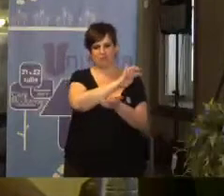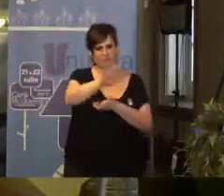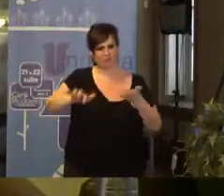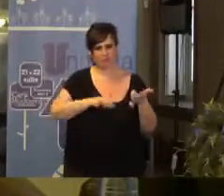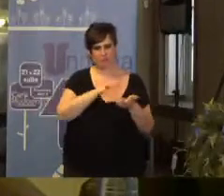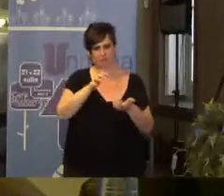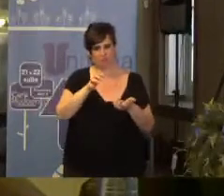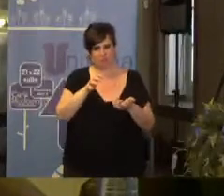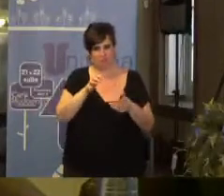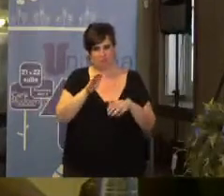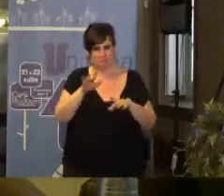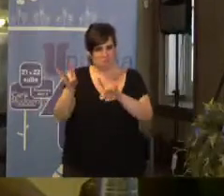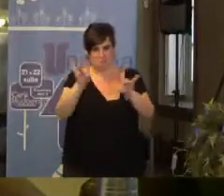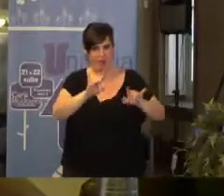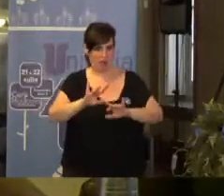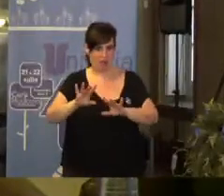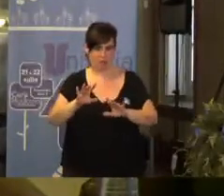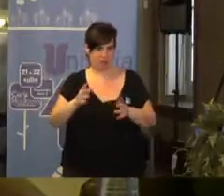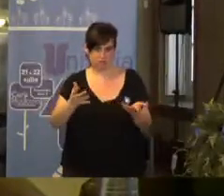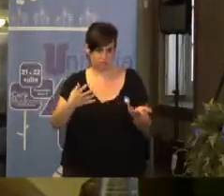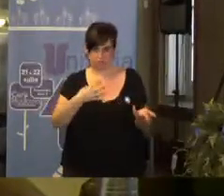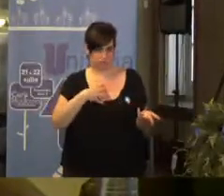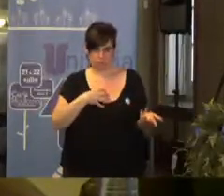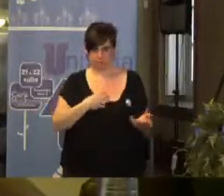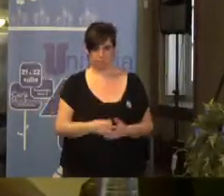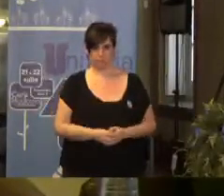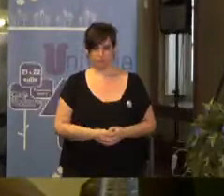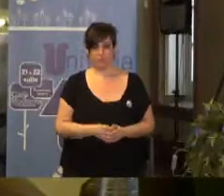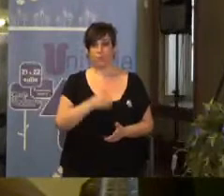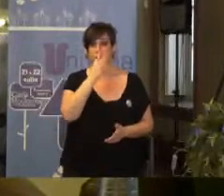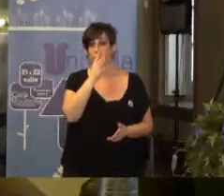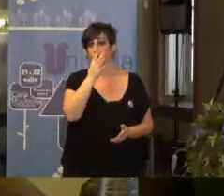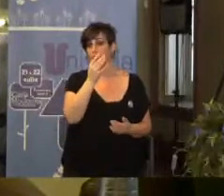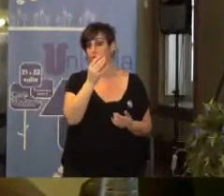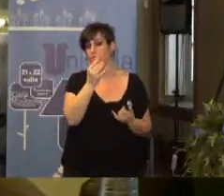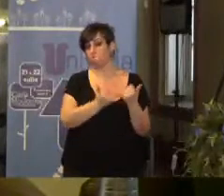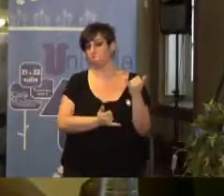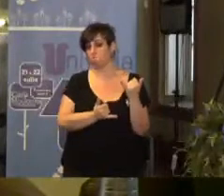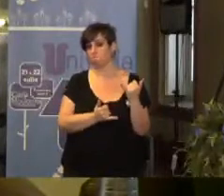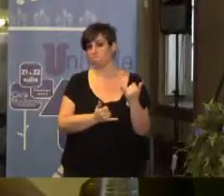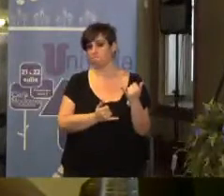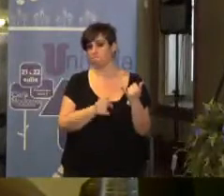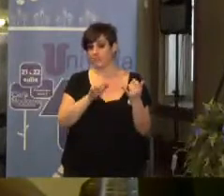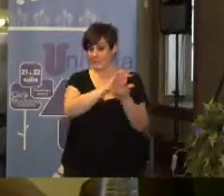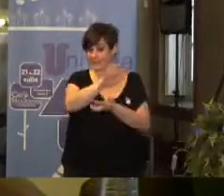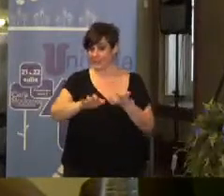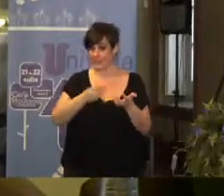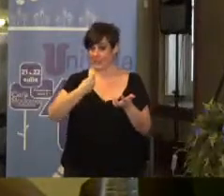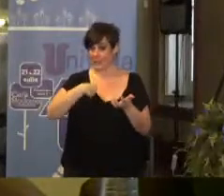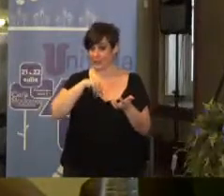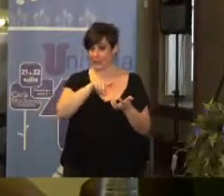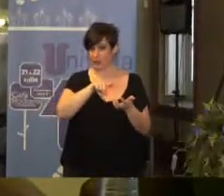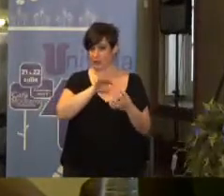liortas interminables, non? Que teñen que ver, baixo o meu punto de vista, por outro lado, con